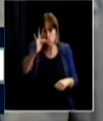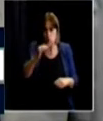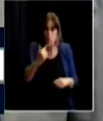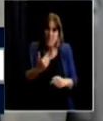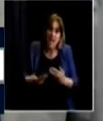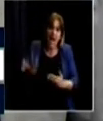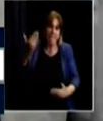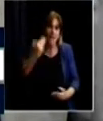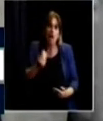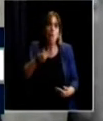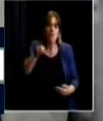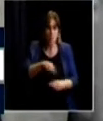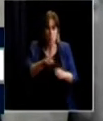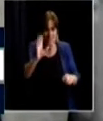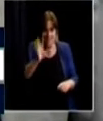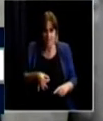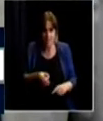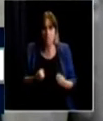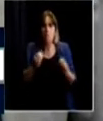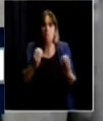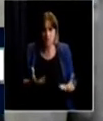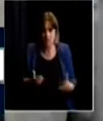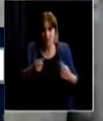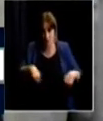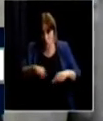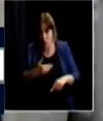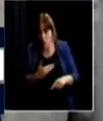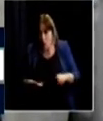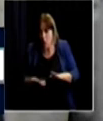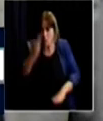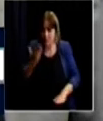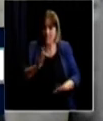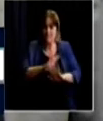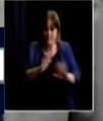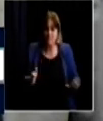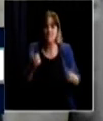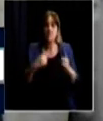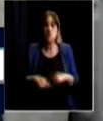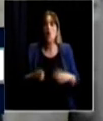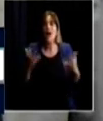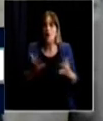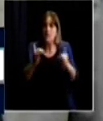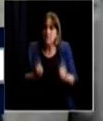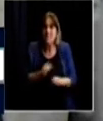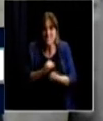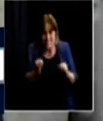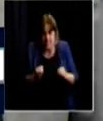ustedes la conocen de memoria estuvo arriba de la mesa también